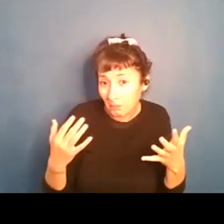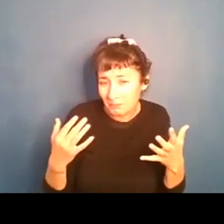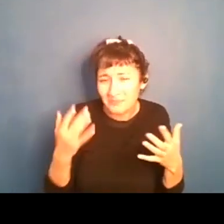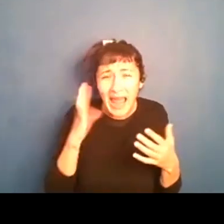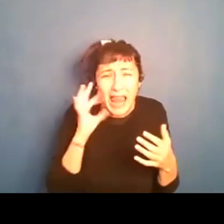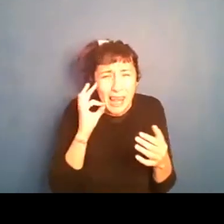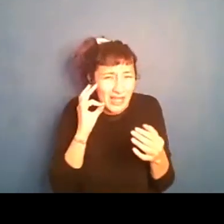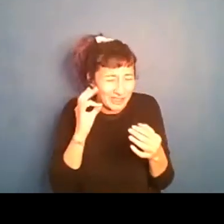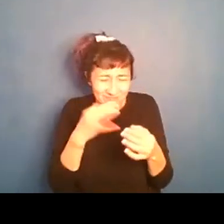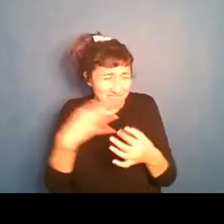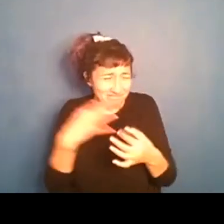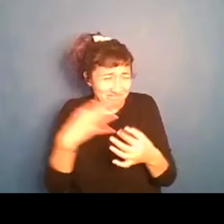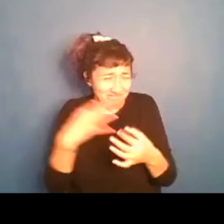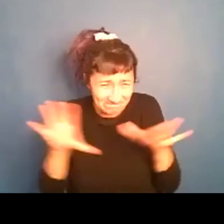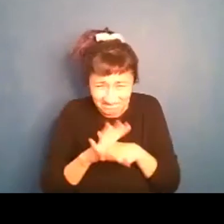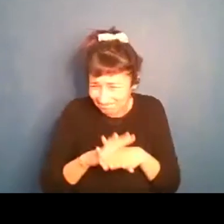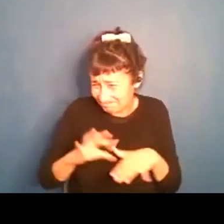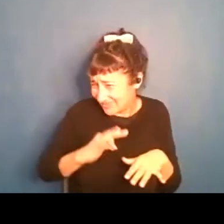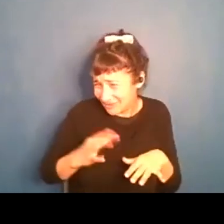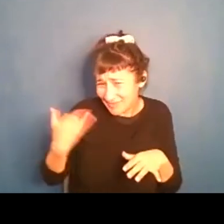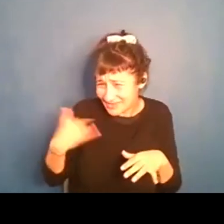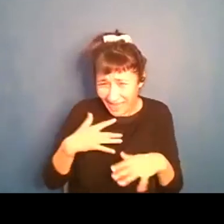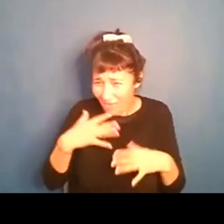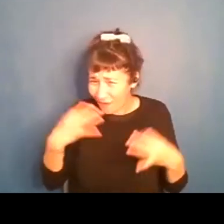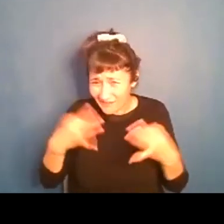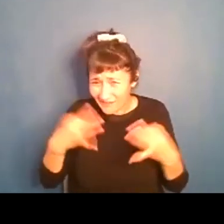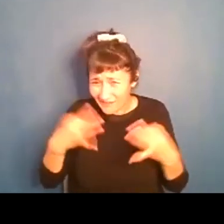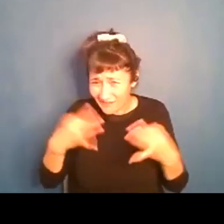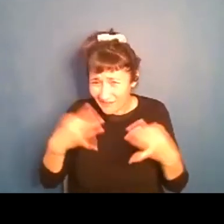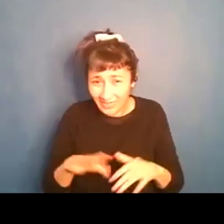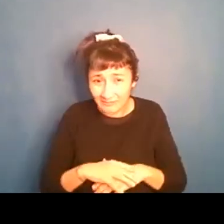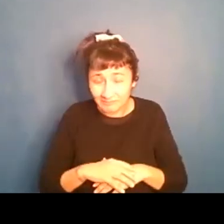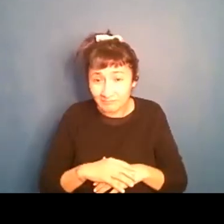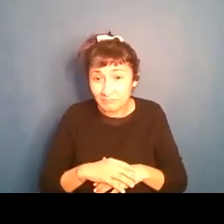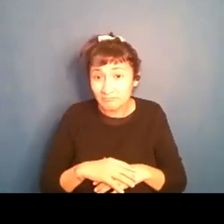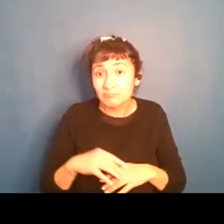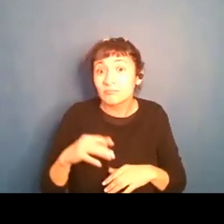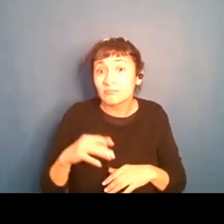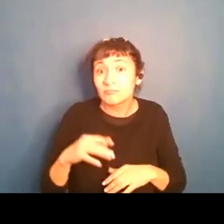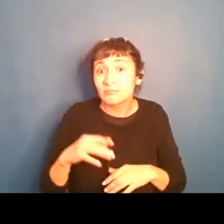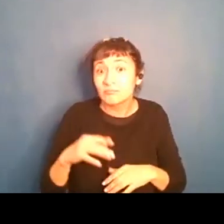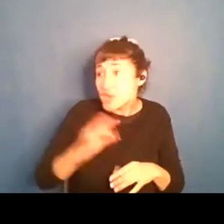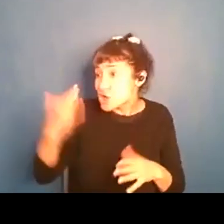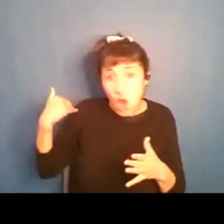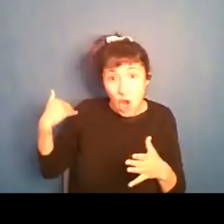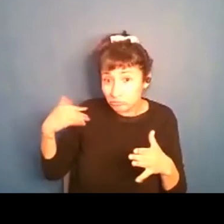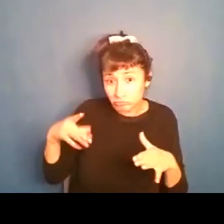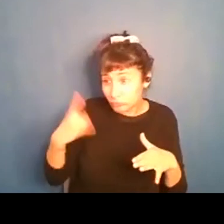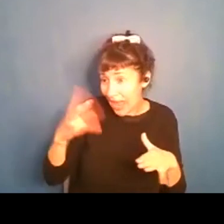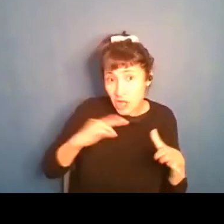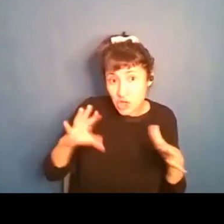en algo que vivimos en carne propia. No es más lejos, hace menos de un año, hace un año, perdón.